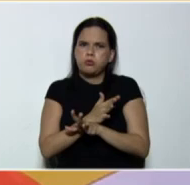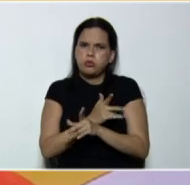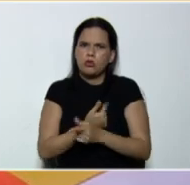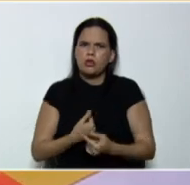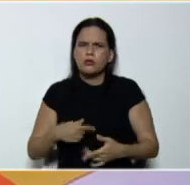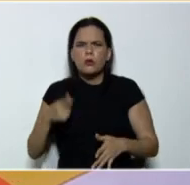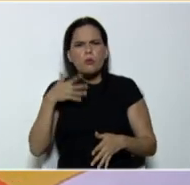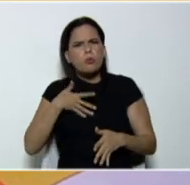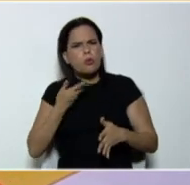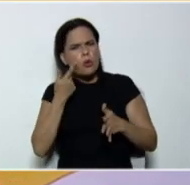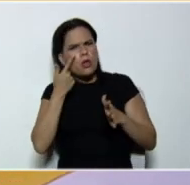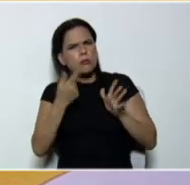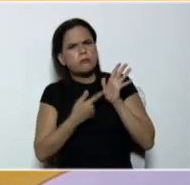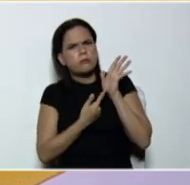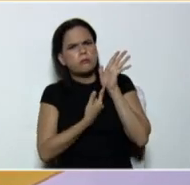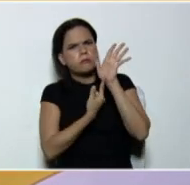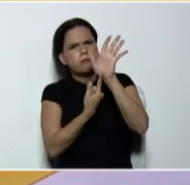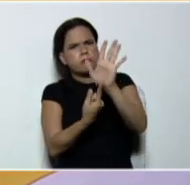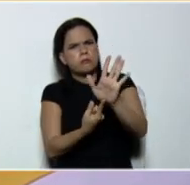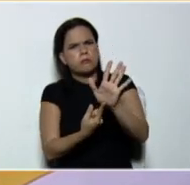pueden observar